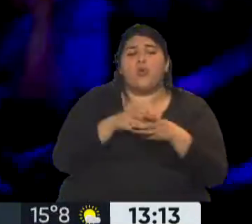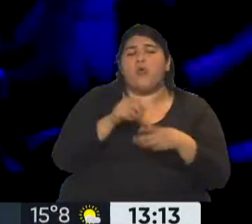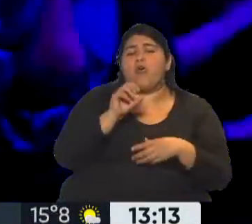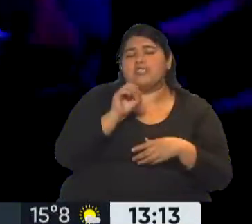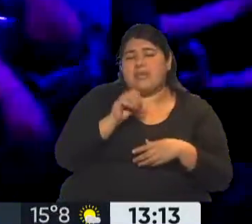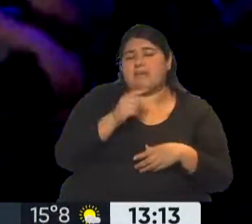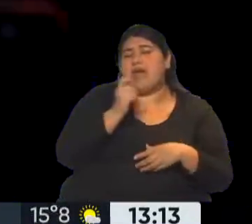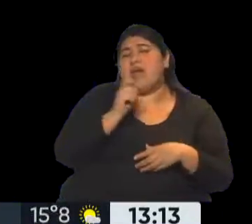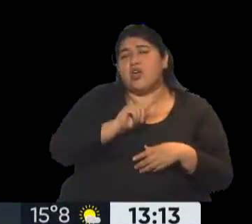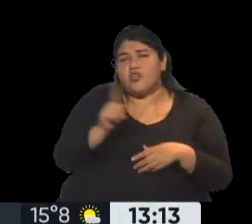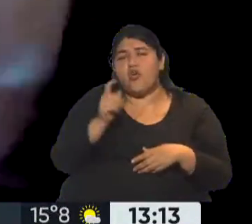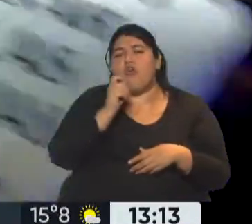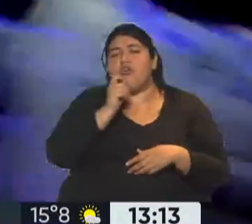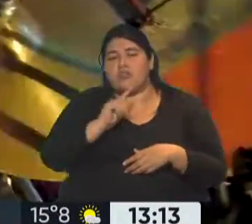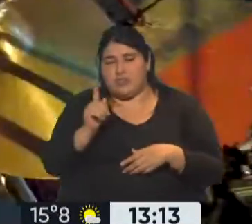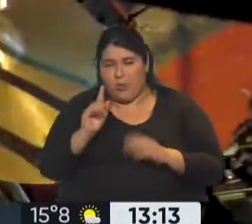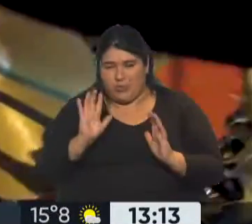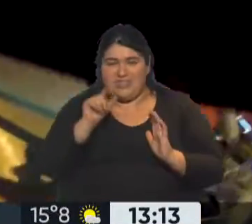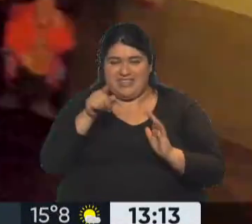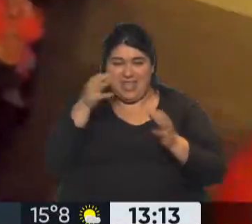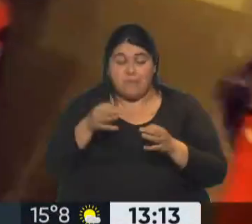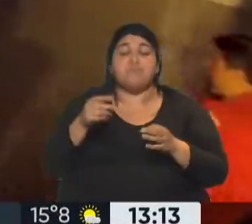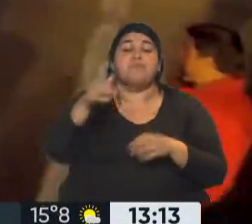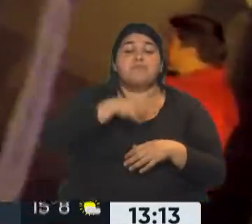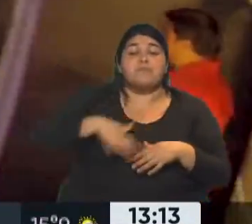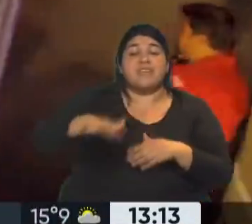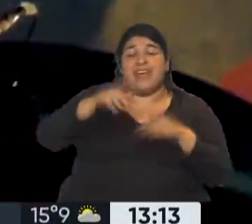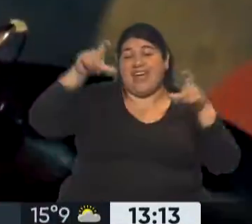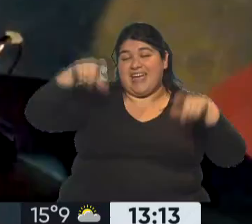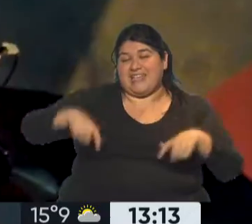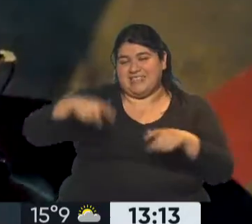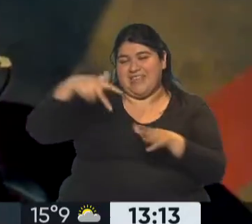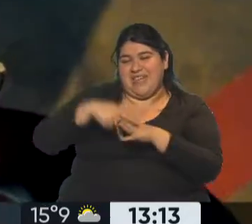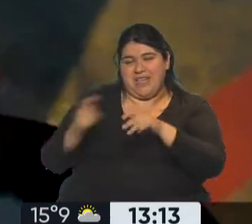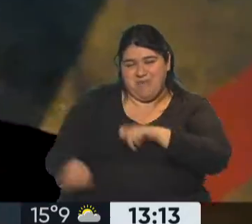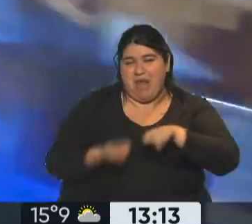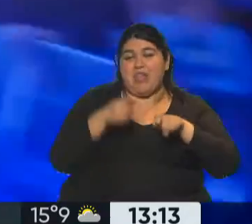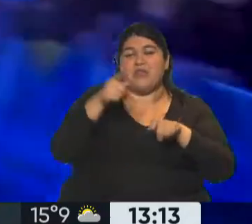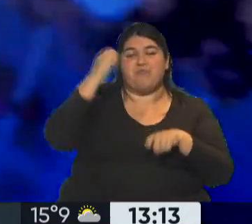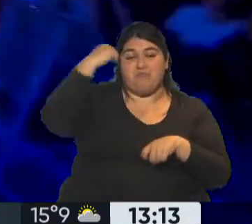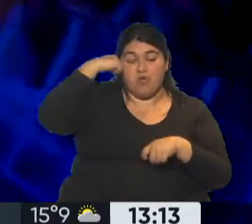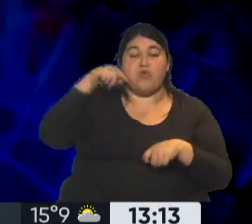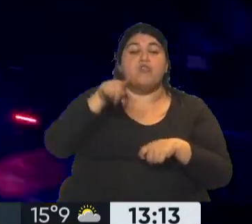este sábado y también el domingo en el Hipódromo de Palermo. Vienen con Vicky Ripa, artista por la